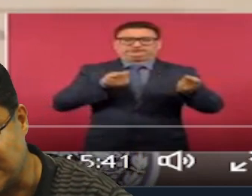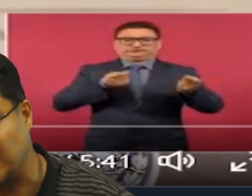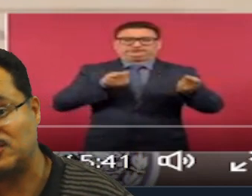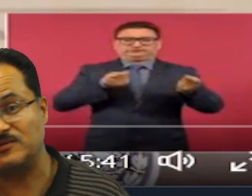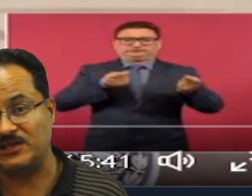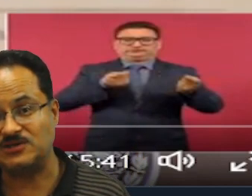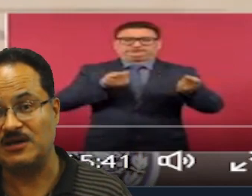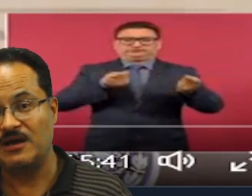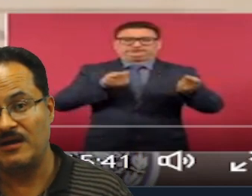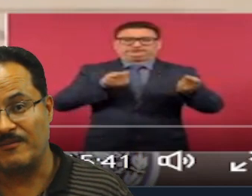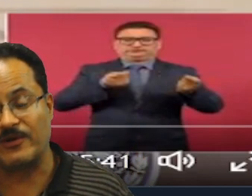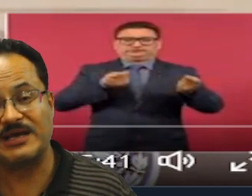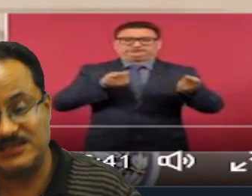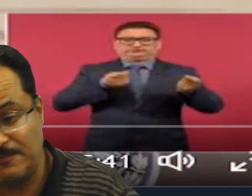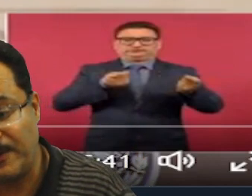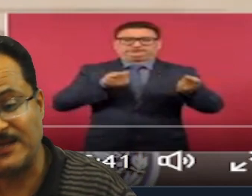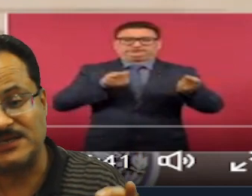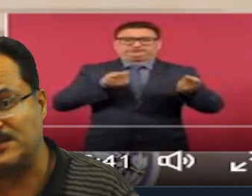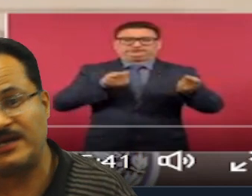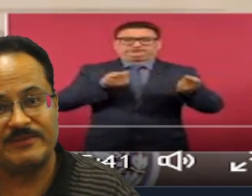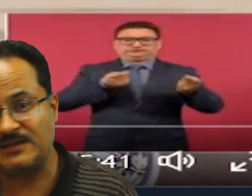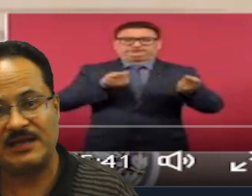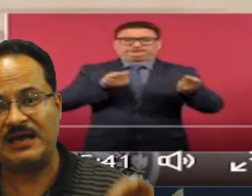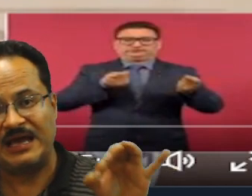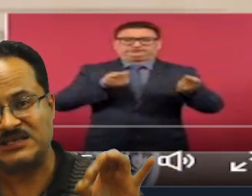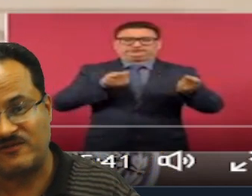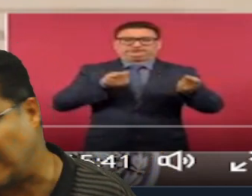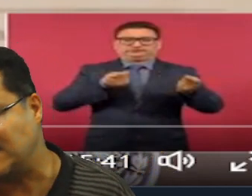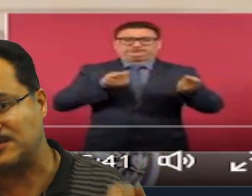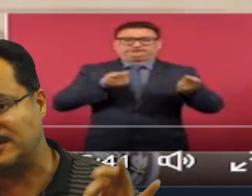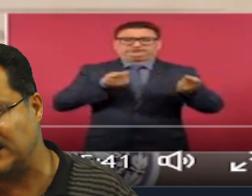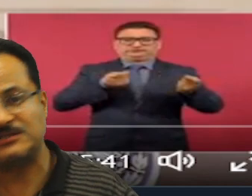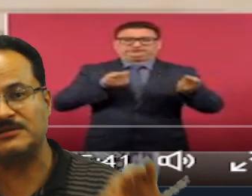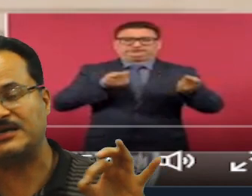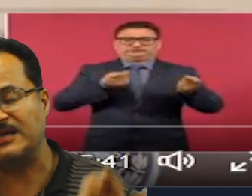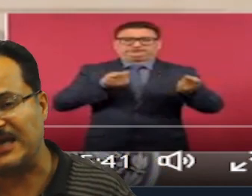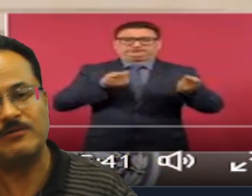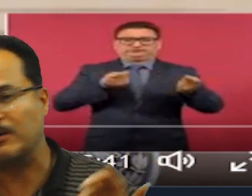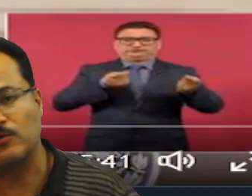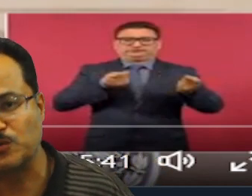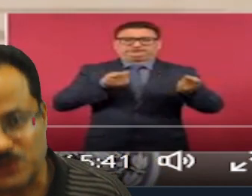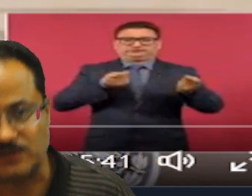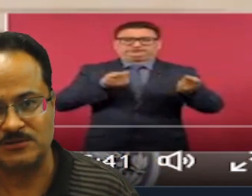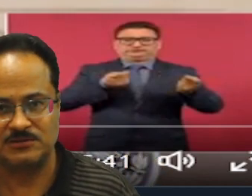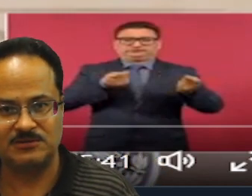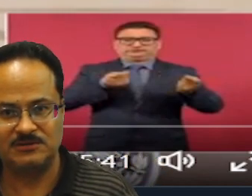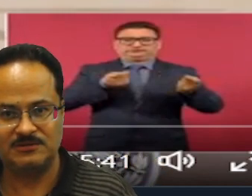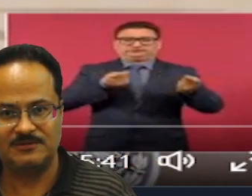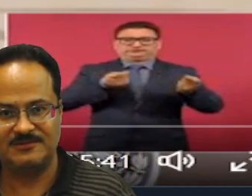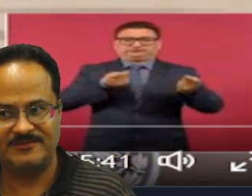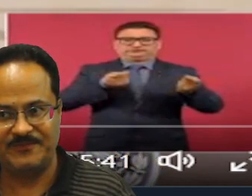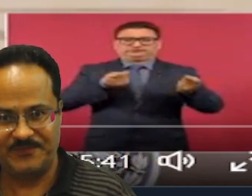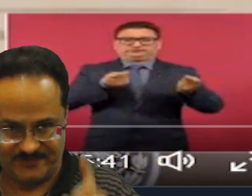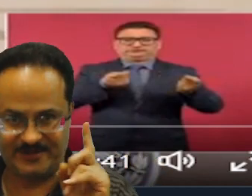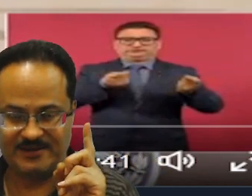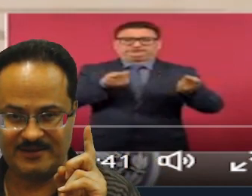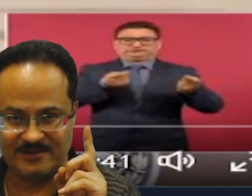demás drogas a Estados Unidos porque simple y sencillamente es falso eso de que ya no hay corrupción